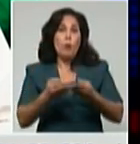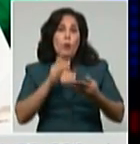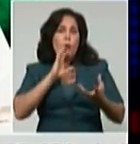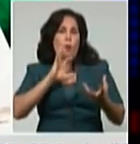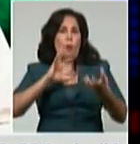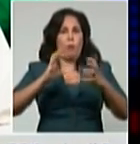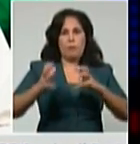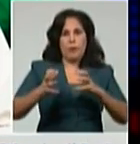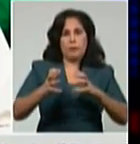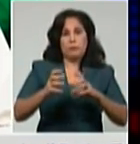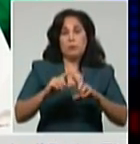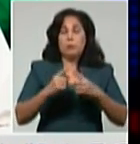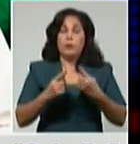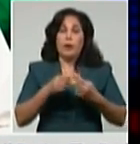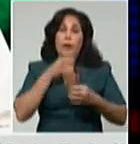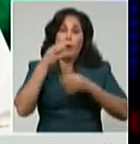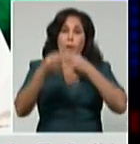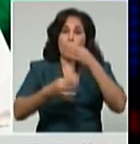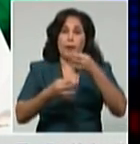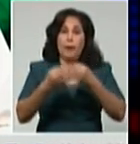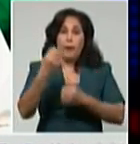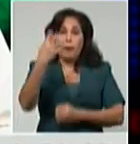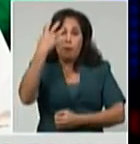¿para qué engañarnos, no?